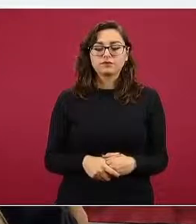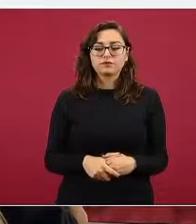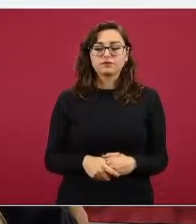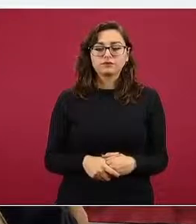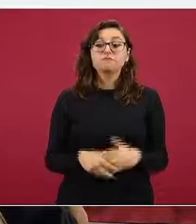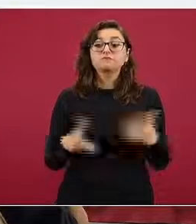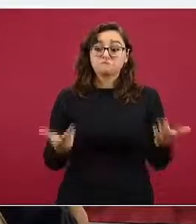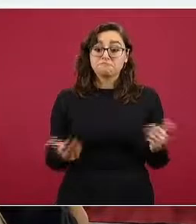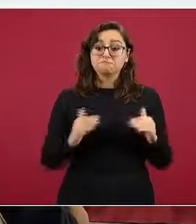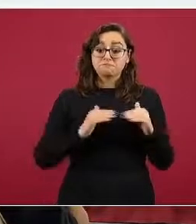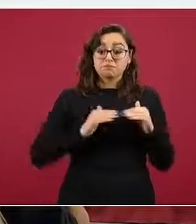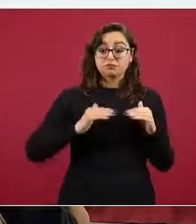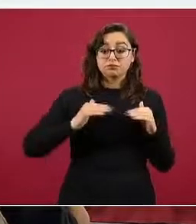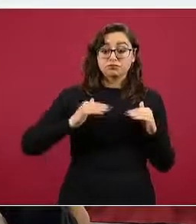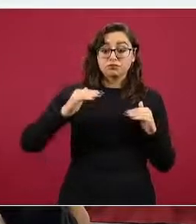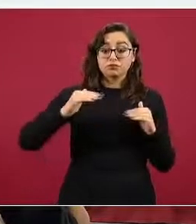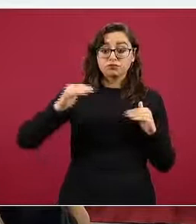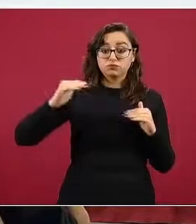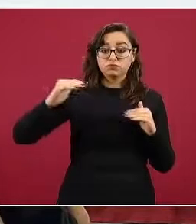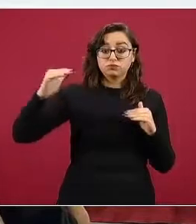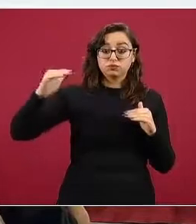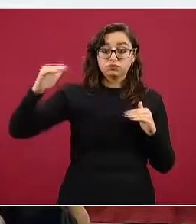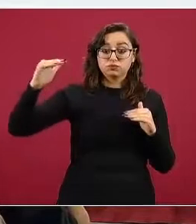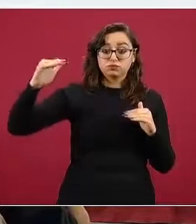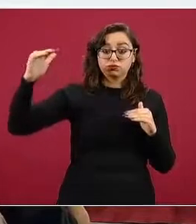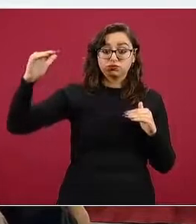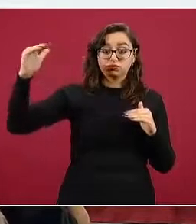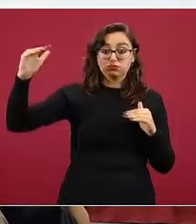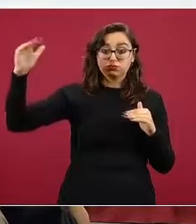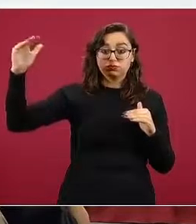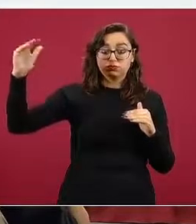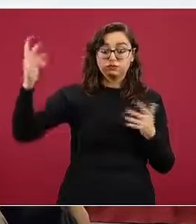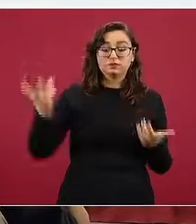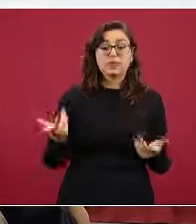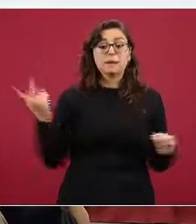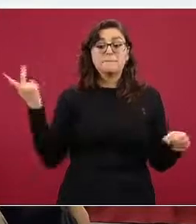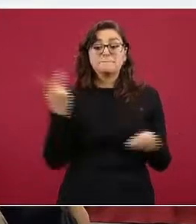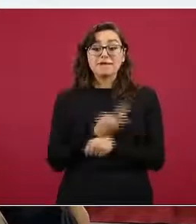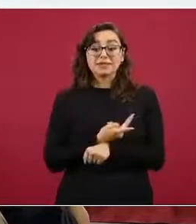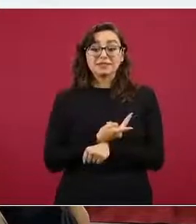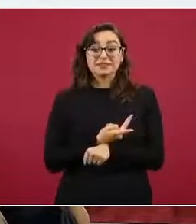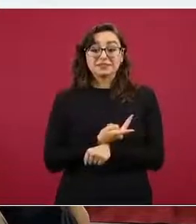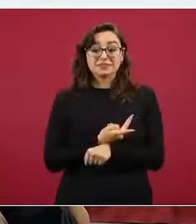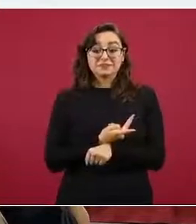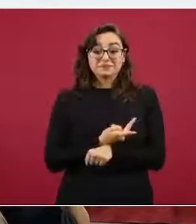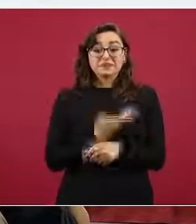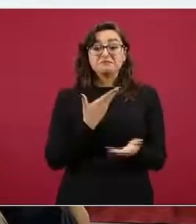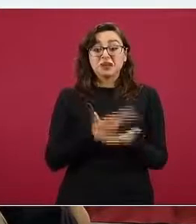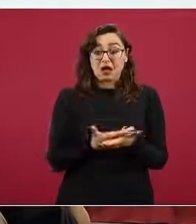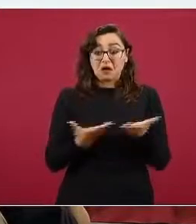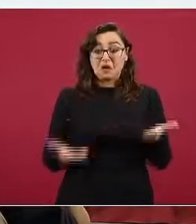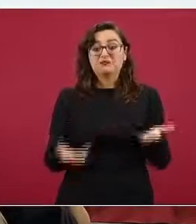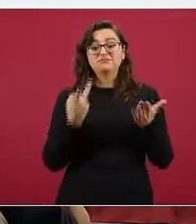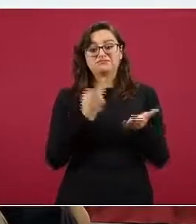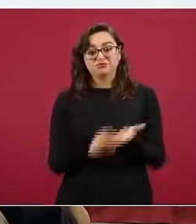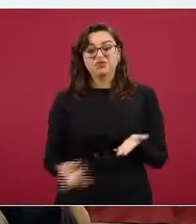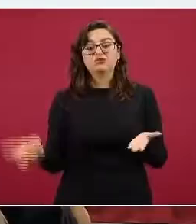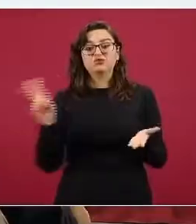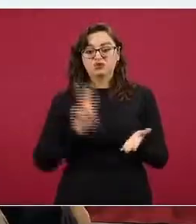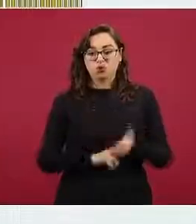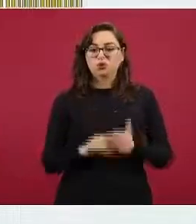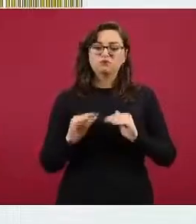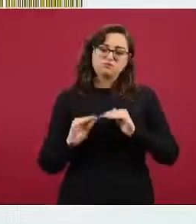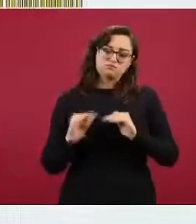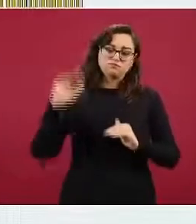Y tenemos este incremento ahorita, y tenemos que la cantidad máxima de casos alcanzada al inicio de noviembre supera